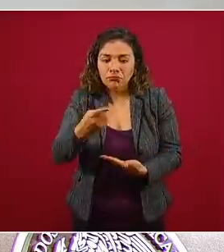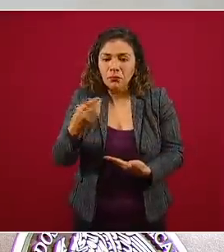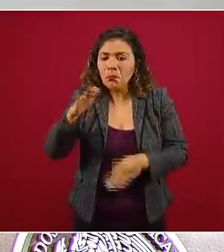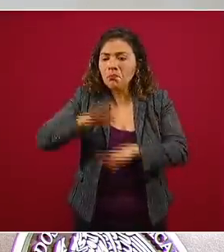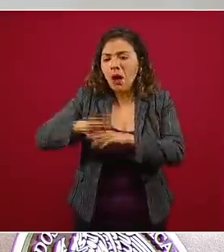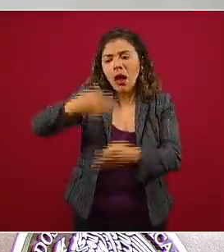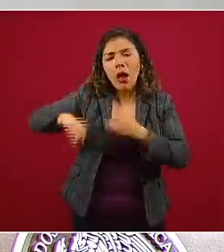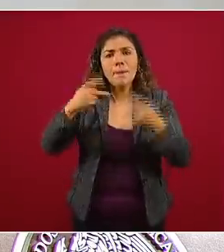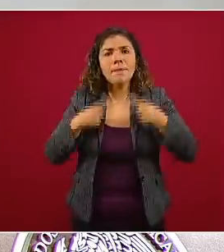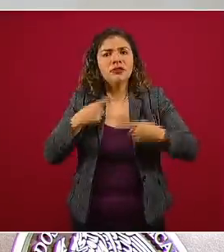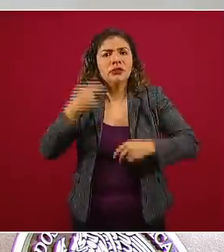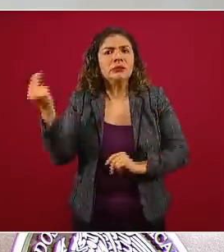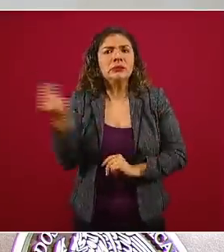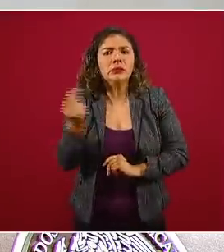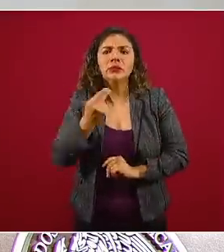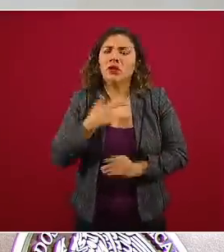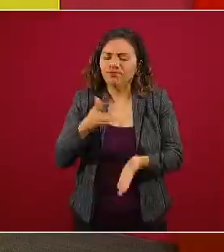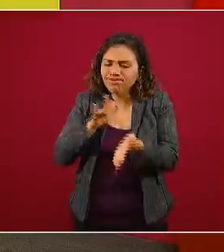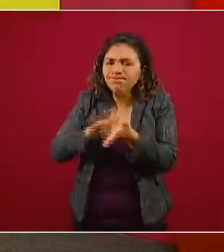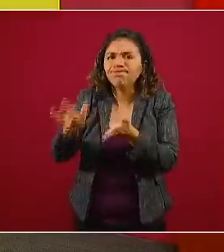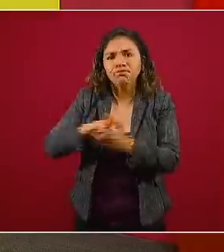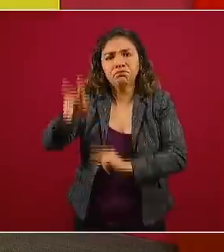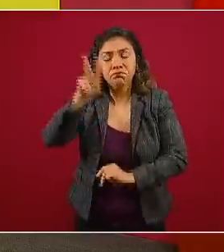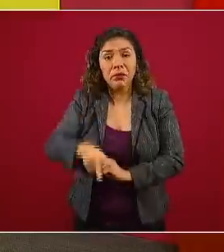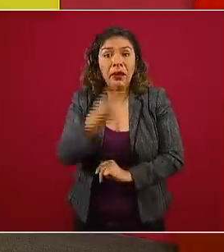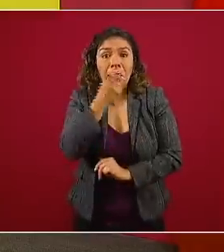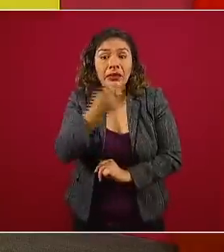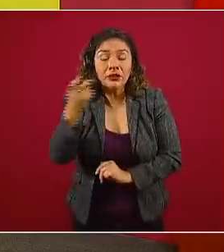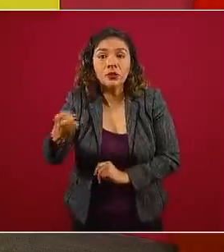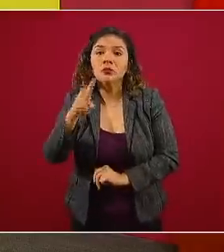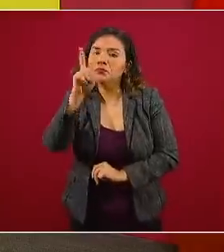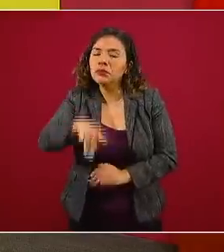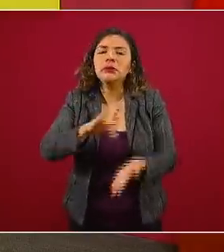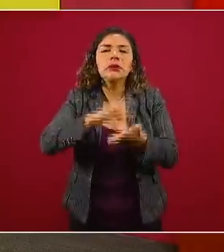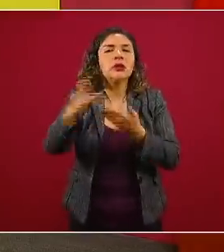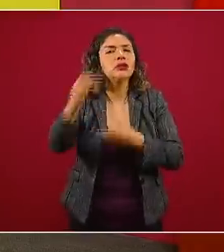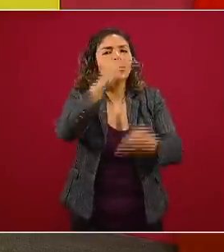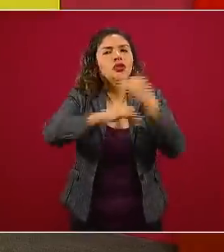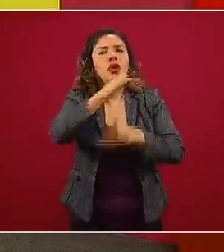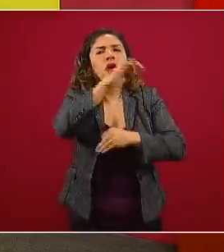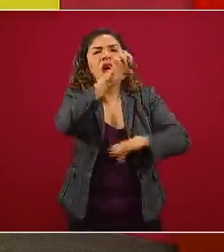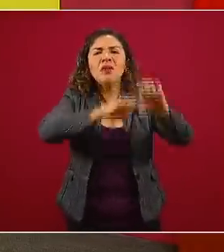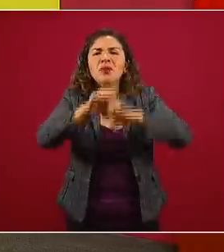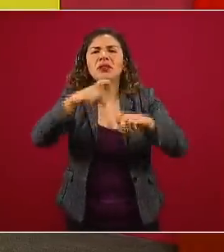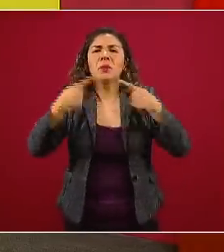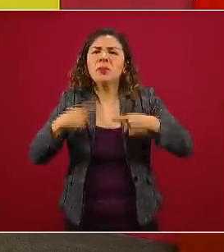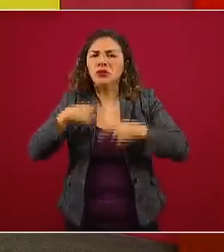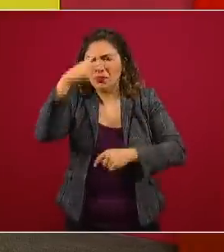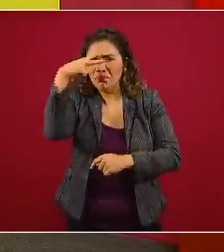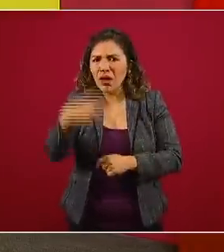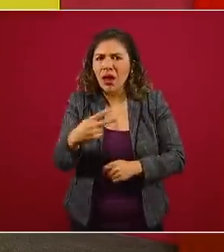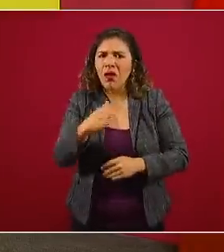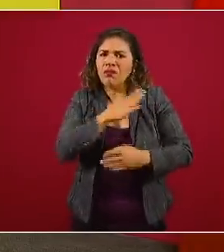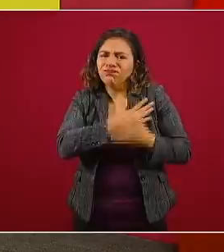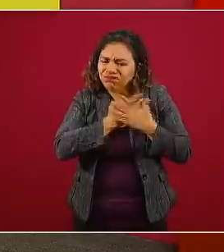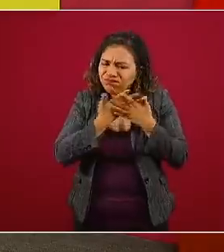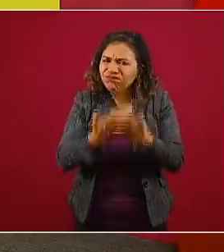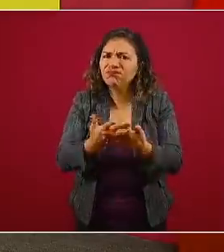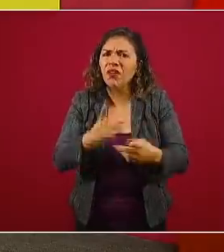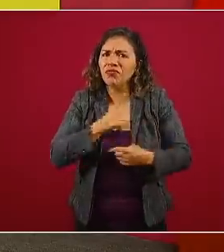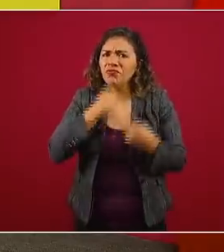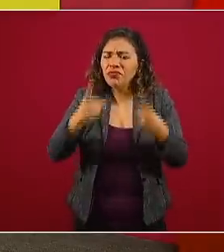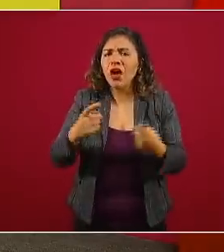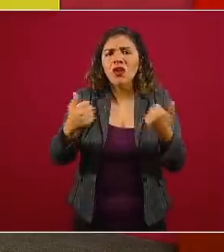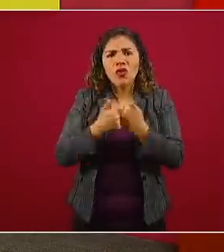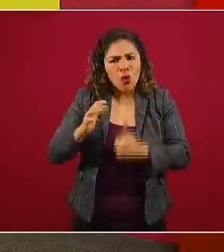necesitan por ello sobre todo gracias a todos los donadores mexicanos amorosos constantes orgullosamente